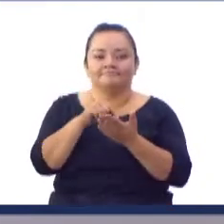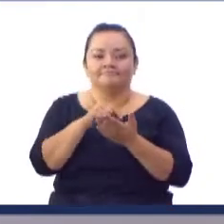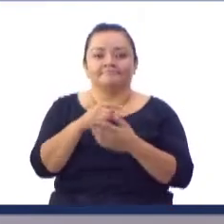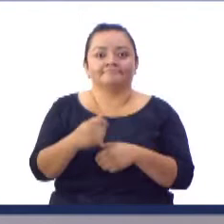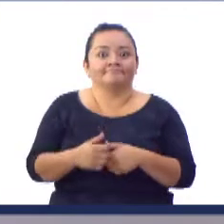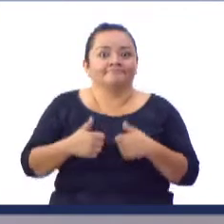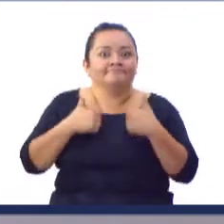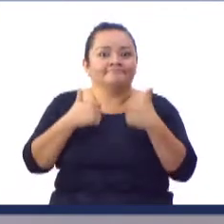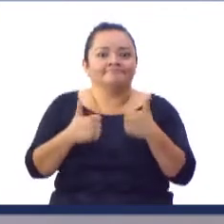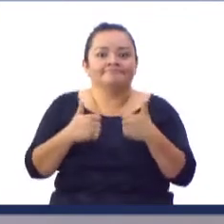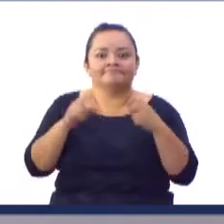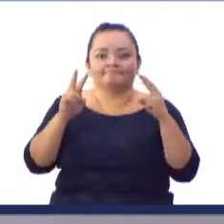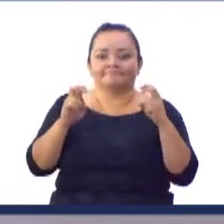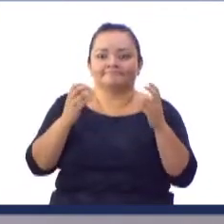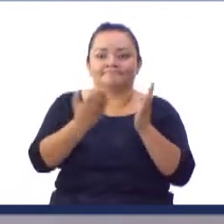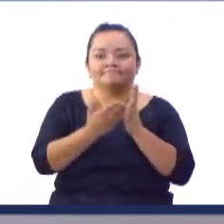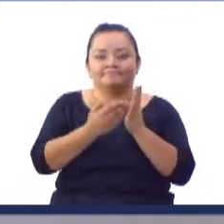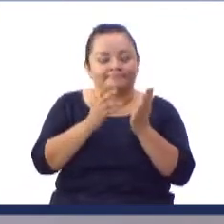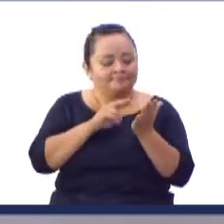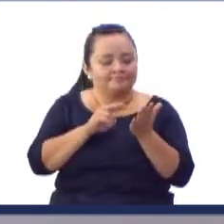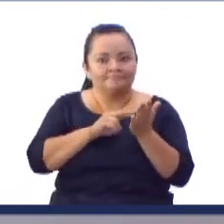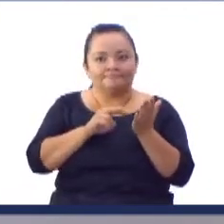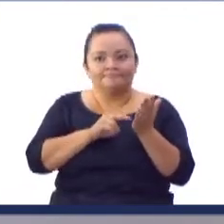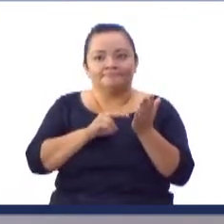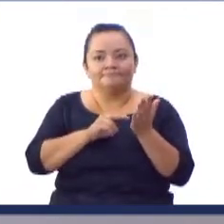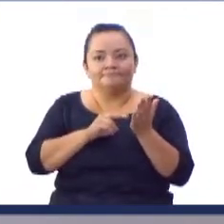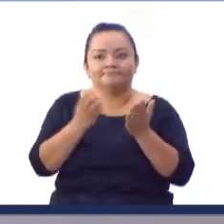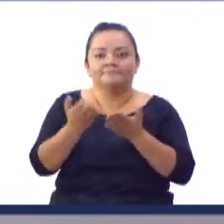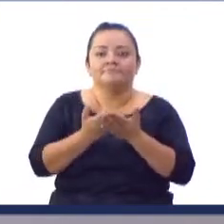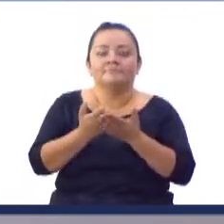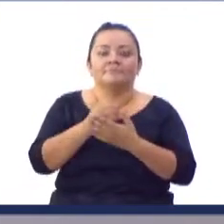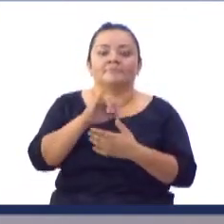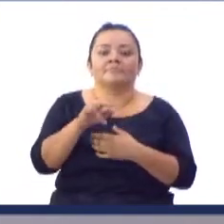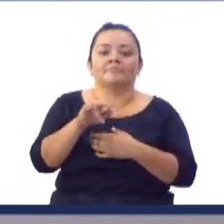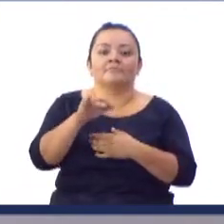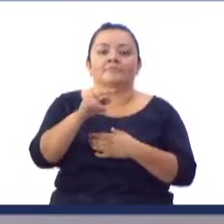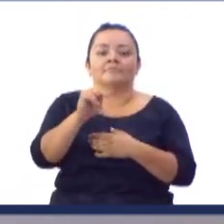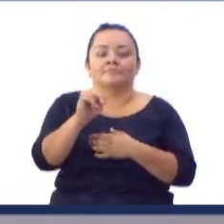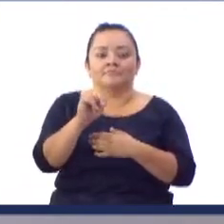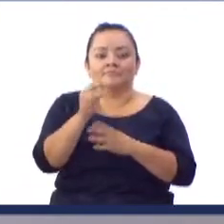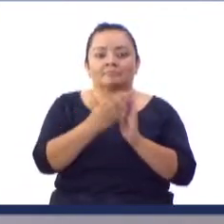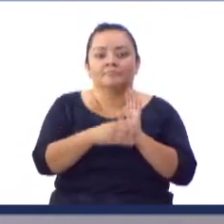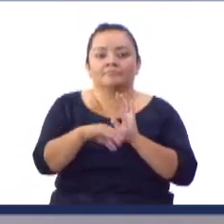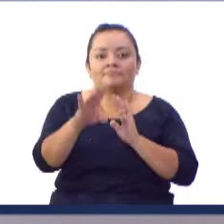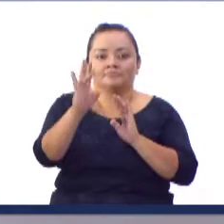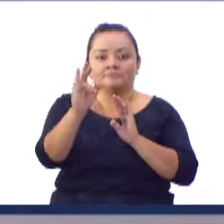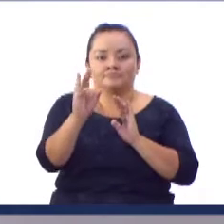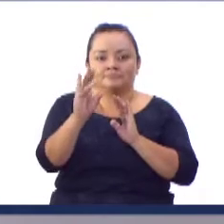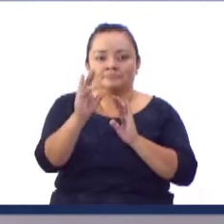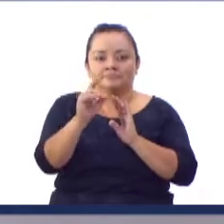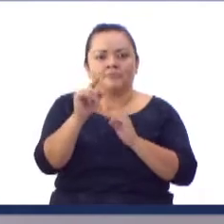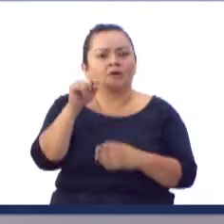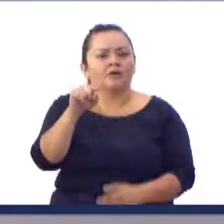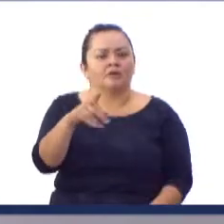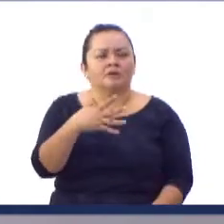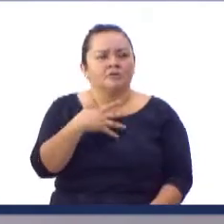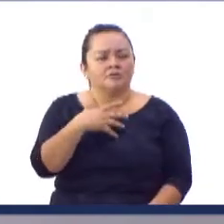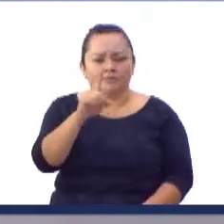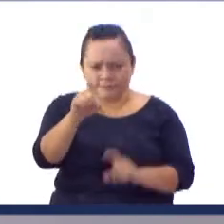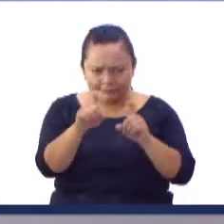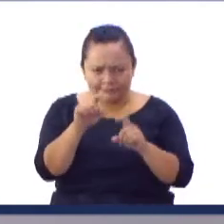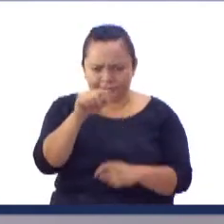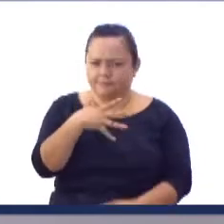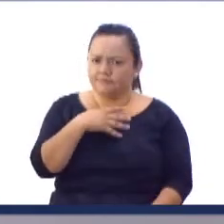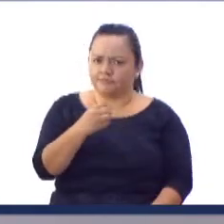pero bueno hablando de la palabra abra la por favor en el evangelio de juan capítulo 17 a cuánto le gusta